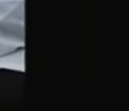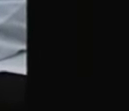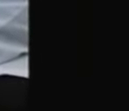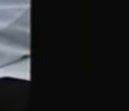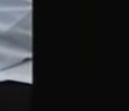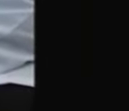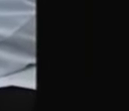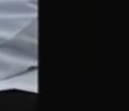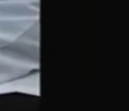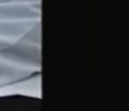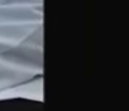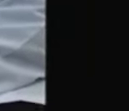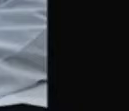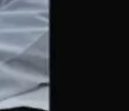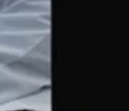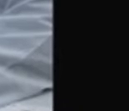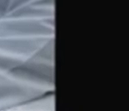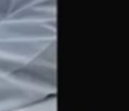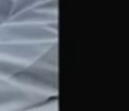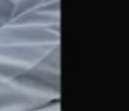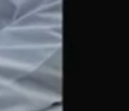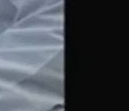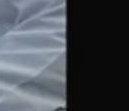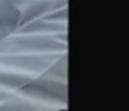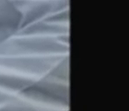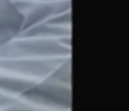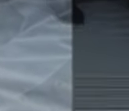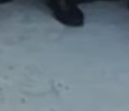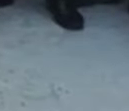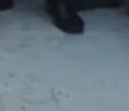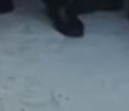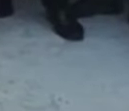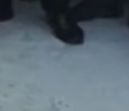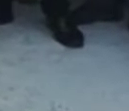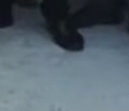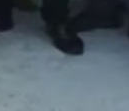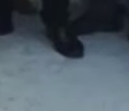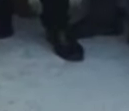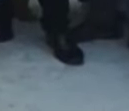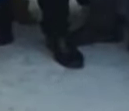hay un preludio sme sólo precisa afinador